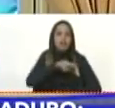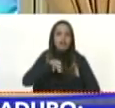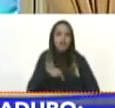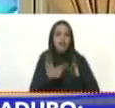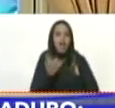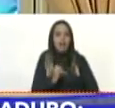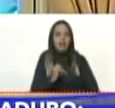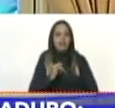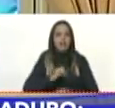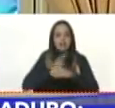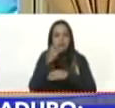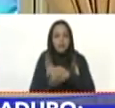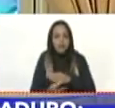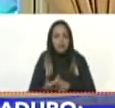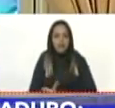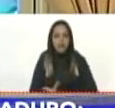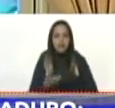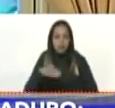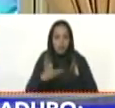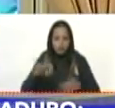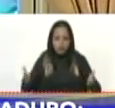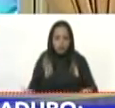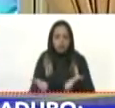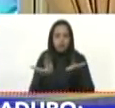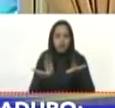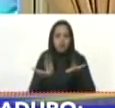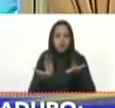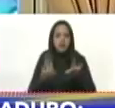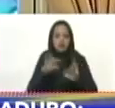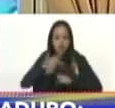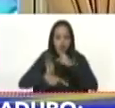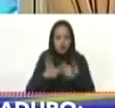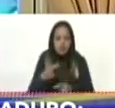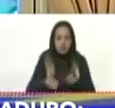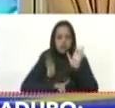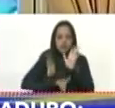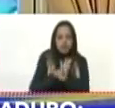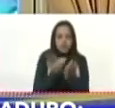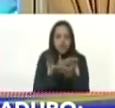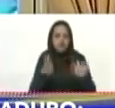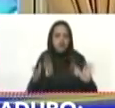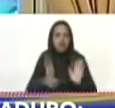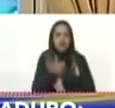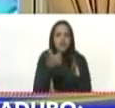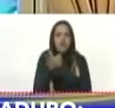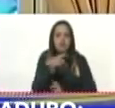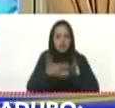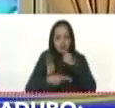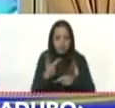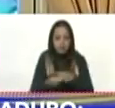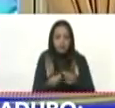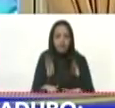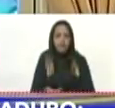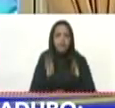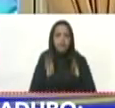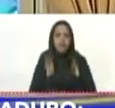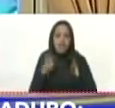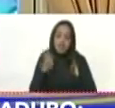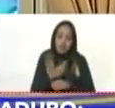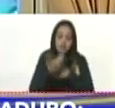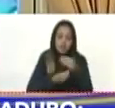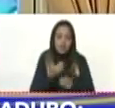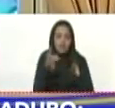plan, avanzar en ofensiva, en un proceso de crecimiento y expansión de la producción. Tenemos que lograrlo, Venezuela, por el